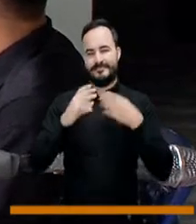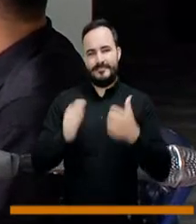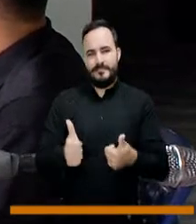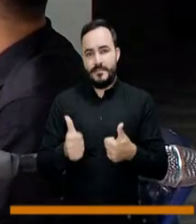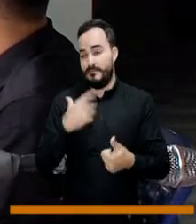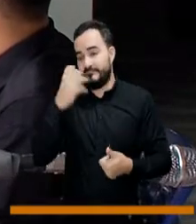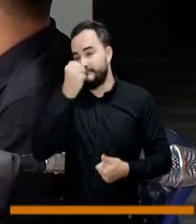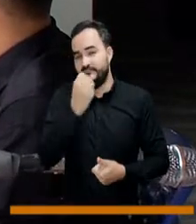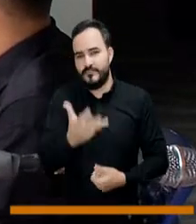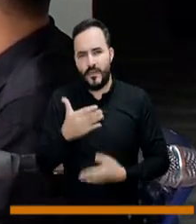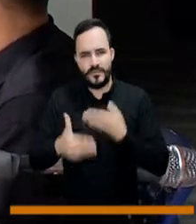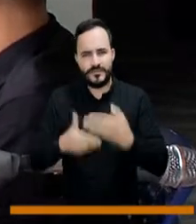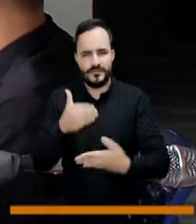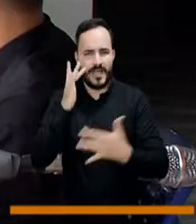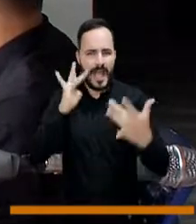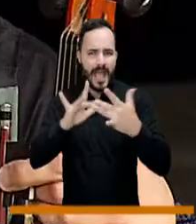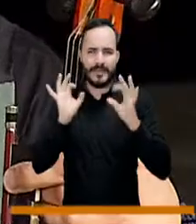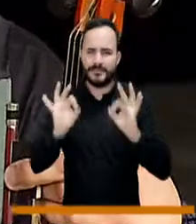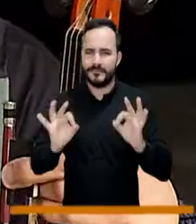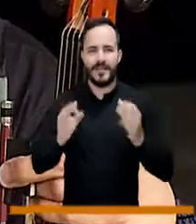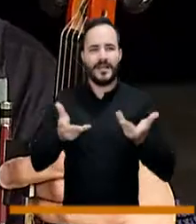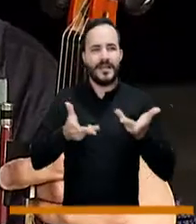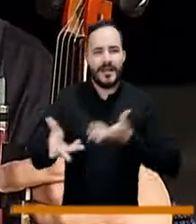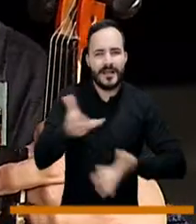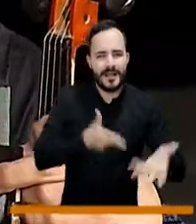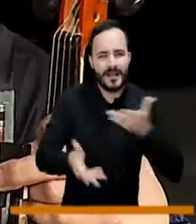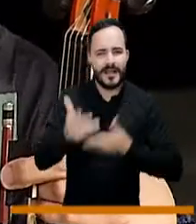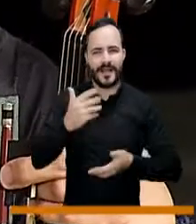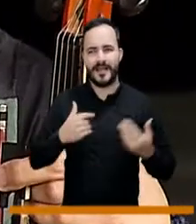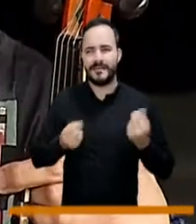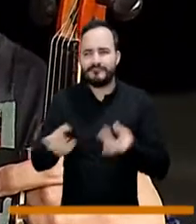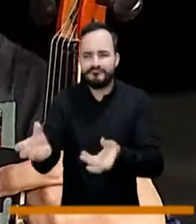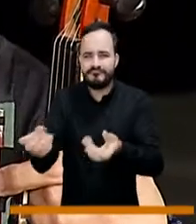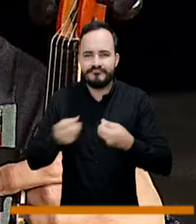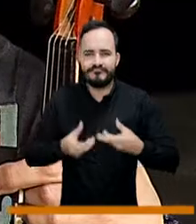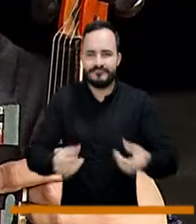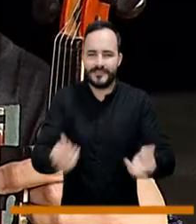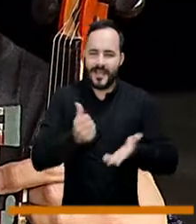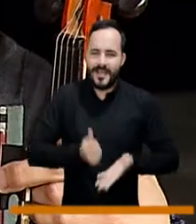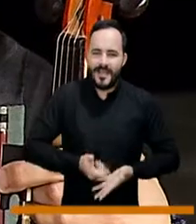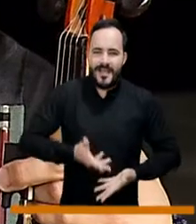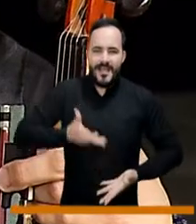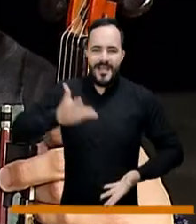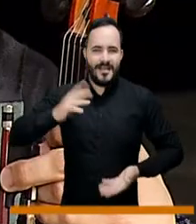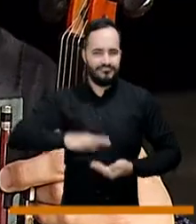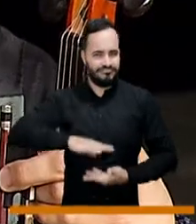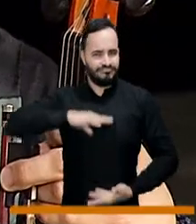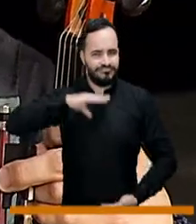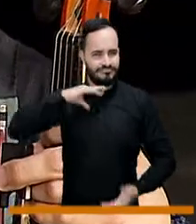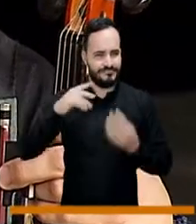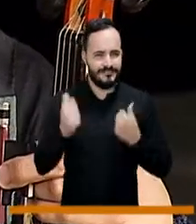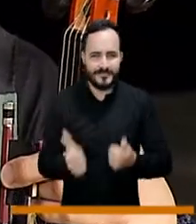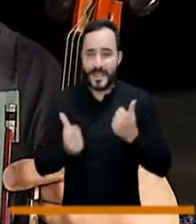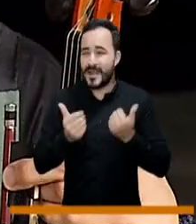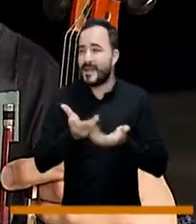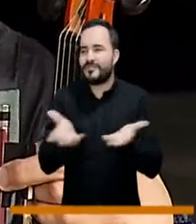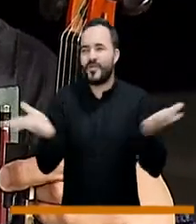para el trabajo de la ciudad, con las UBAs y la Biblioteca EPM.